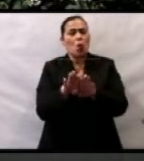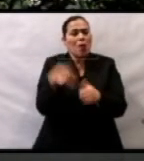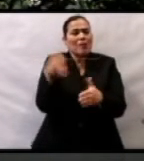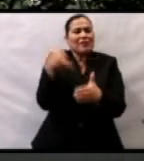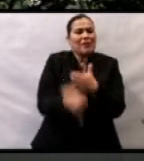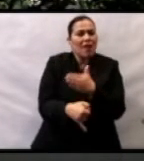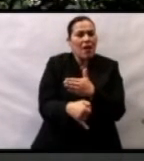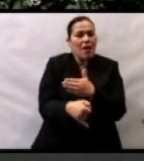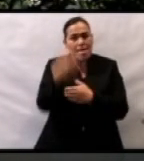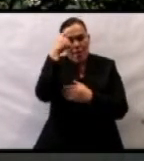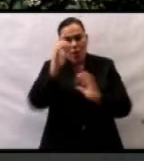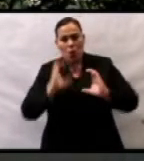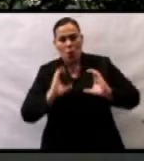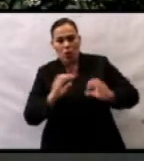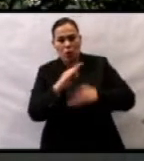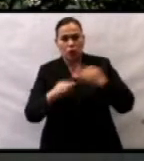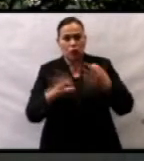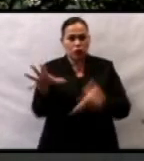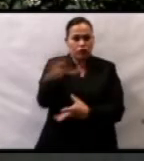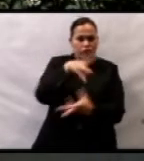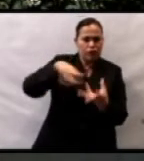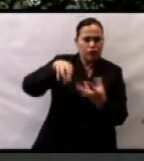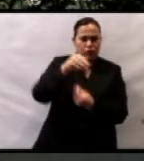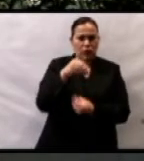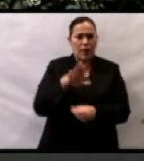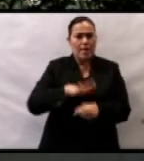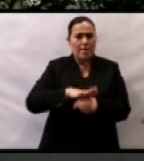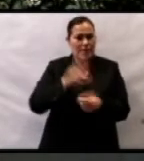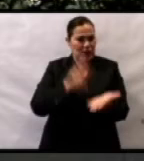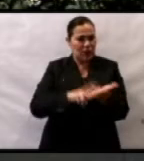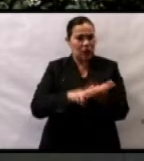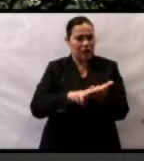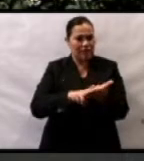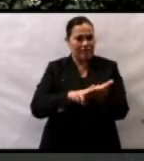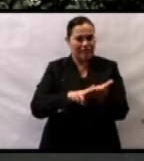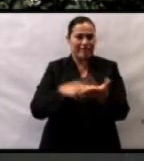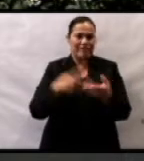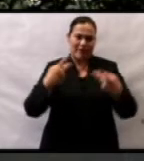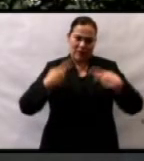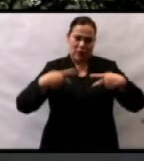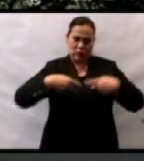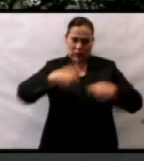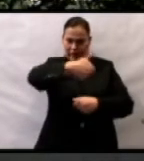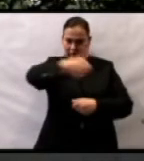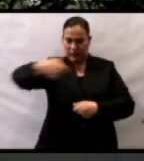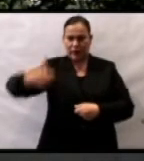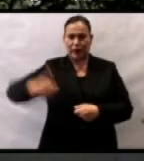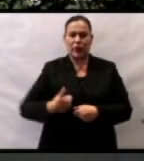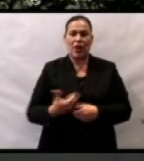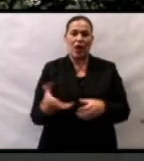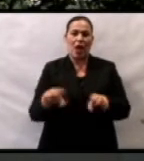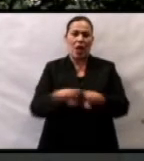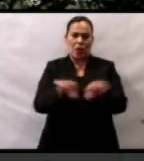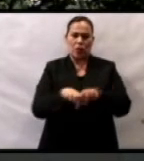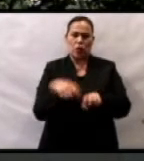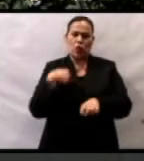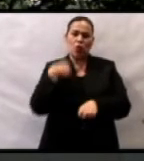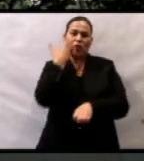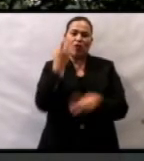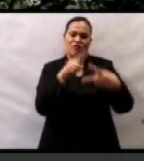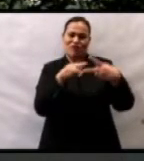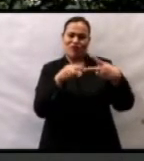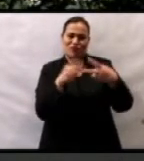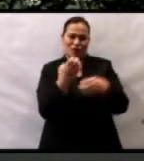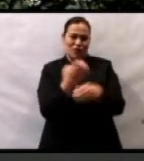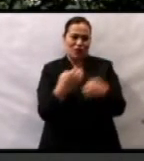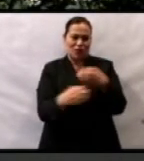activo más valioso de la institución, su personal. Quiero destacar 2 cosas.